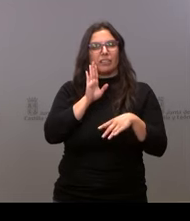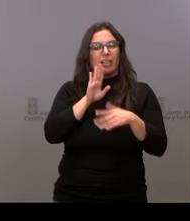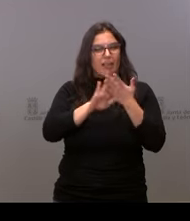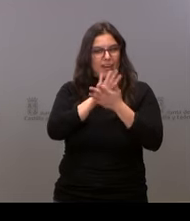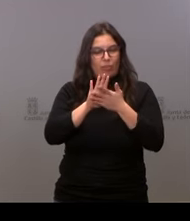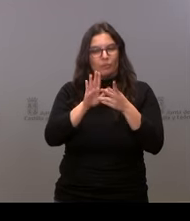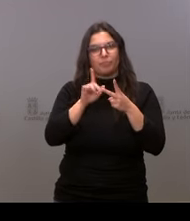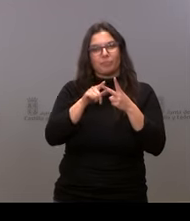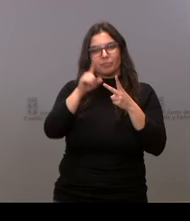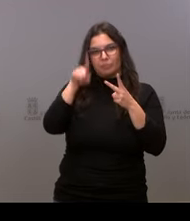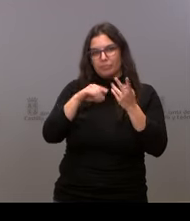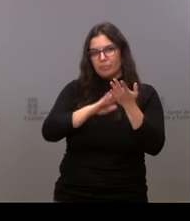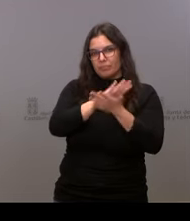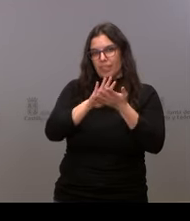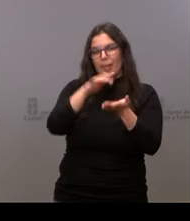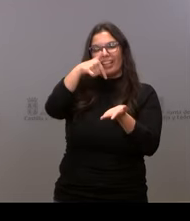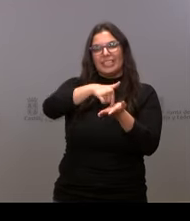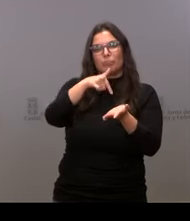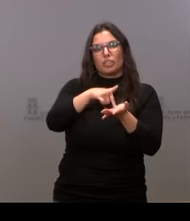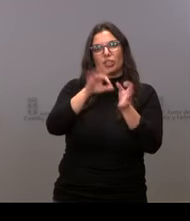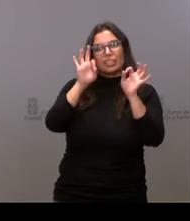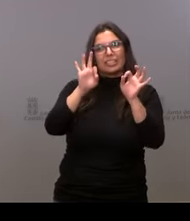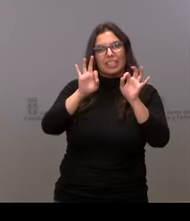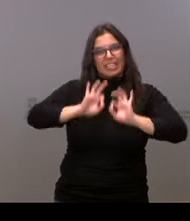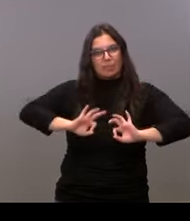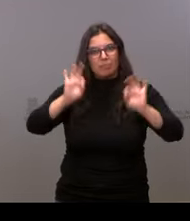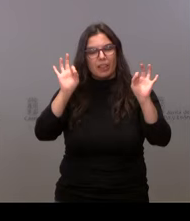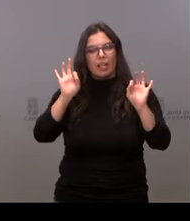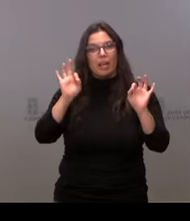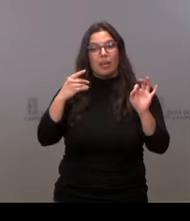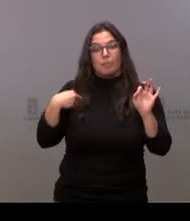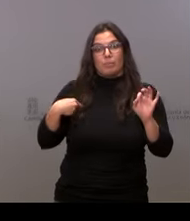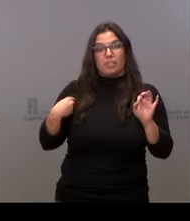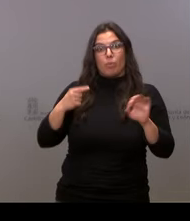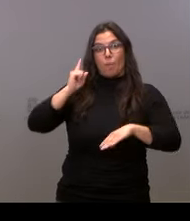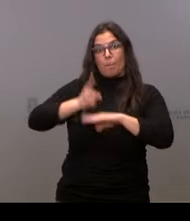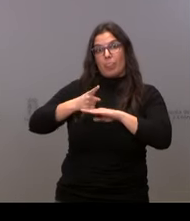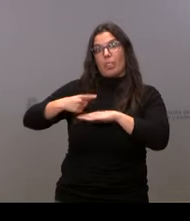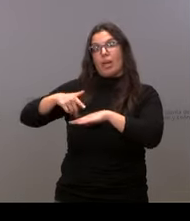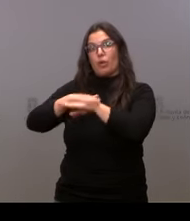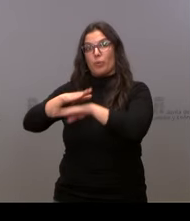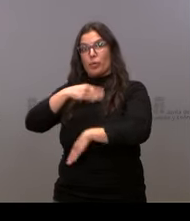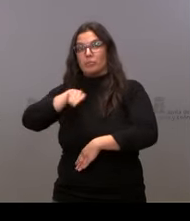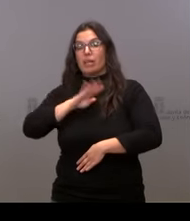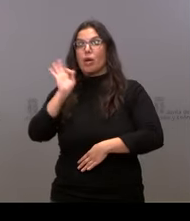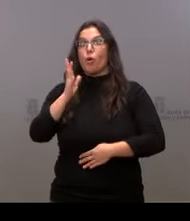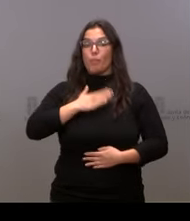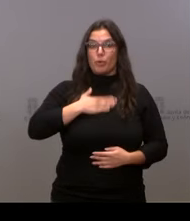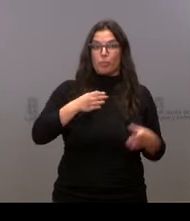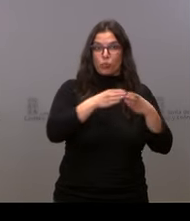y también ha hablado de fiscalidad diferenciada no sé si se refiere a la que depende del gobierno de españa o la junta tiene previsto